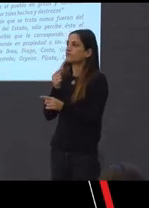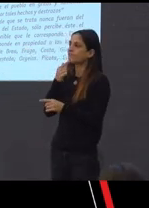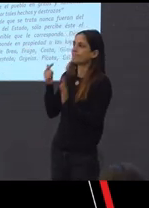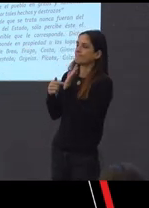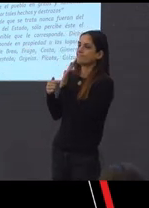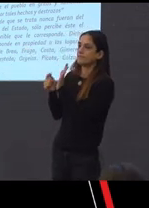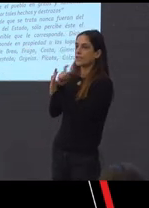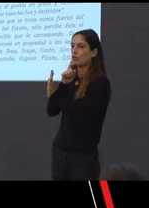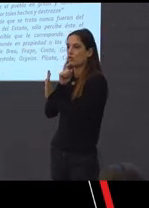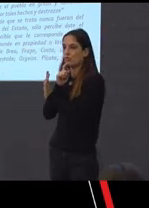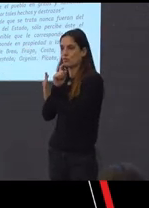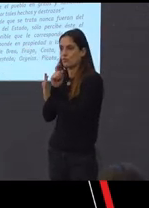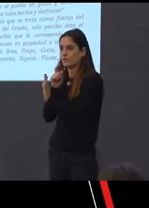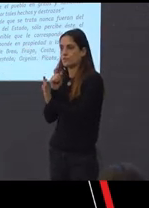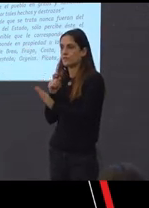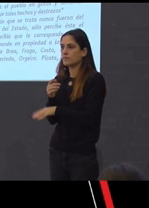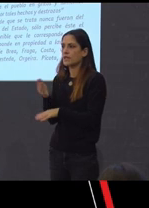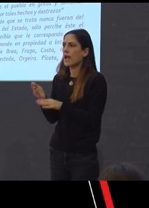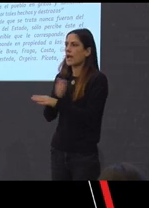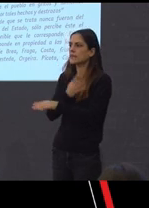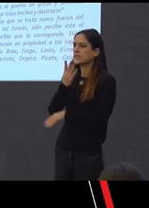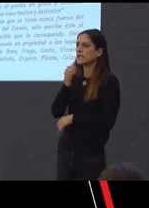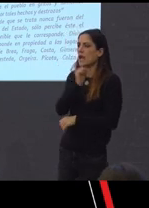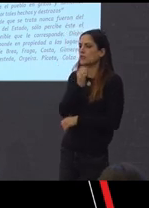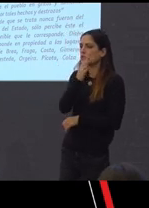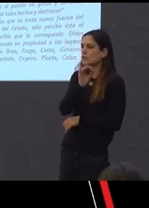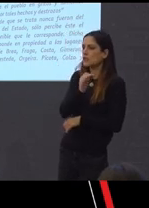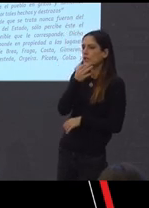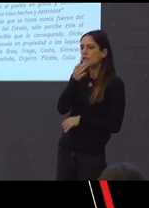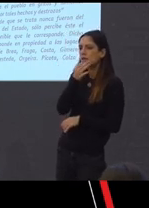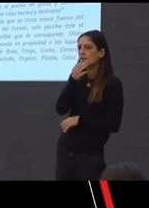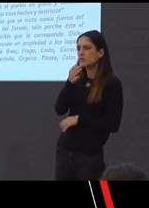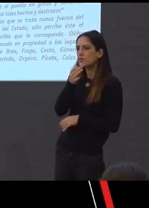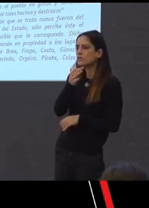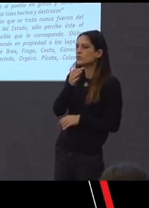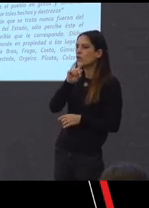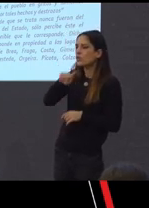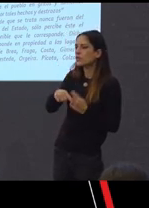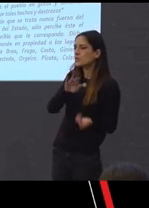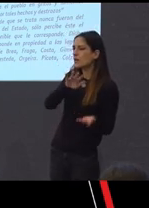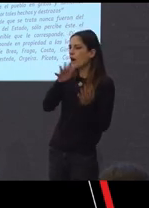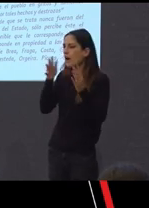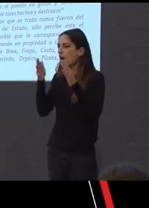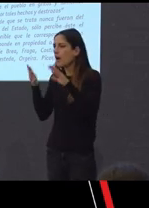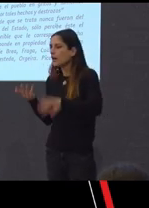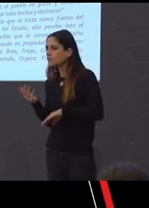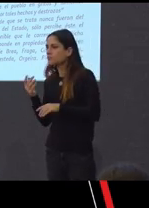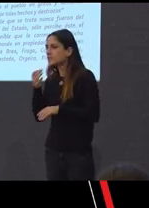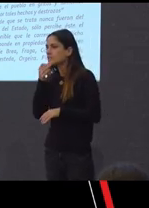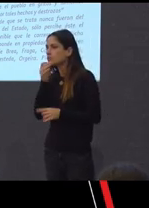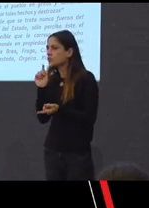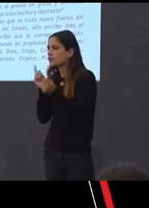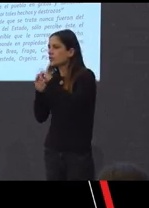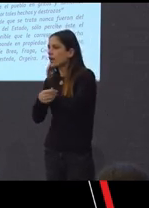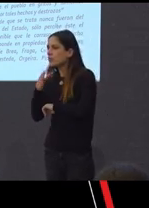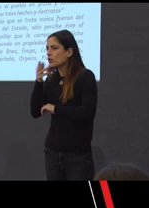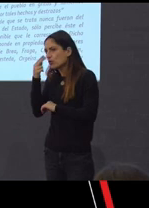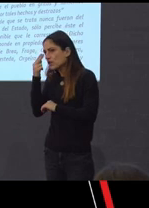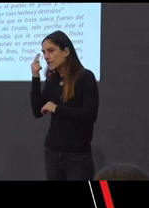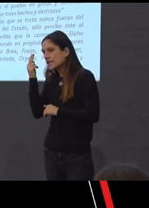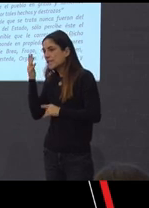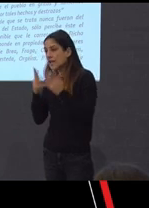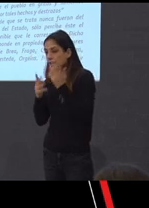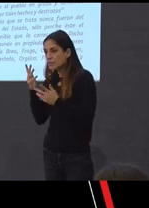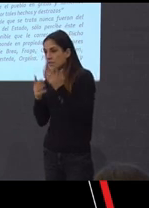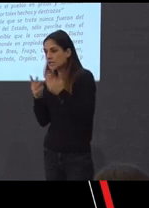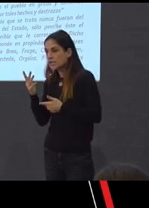agora hai ese cambio de discurso? De onde ven ese cambio de discurso? Simplemente por intereses políticos, por intereses da administración. Entón, eso era o que plantexaban